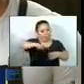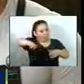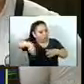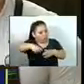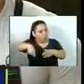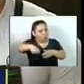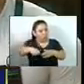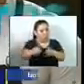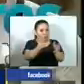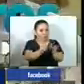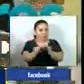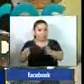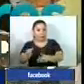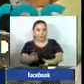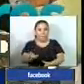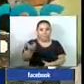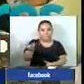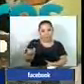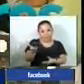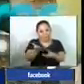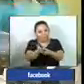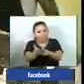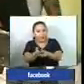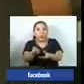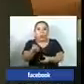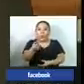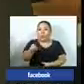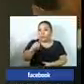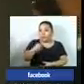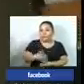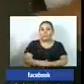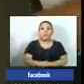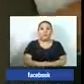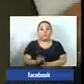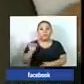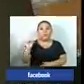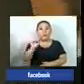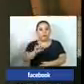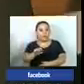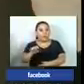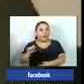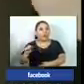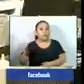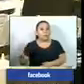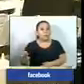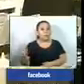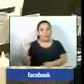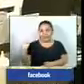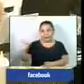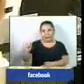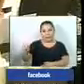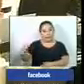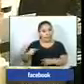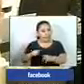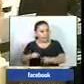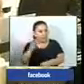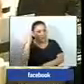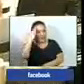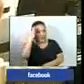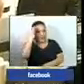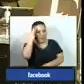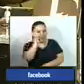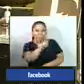cada choripán en realidad este es el nombre del emprendimiento pero como les dije lo